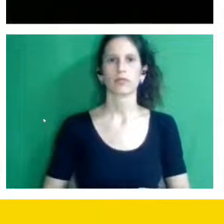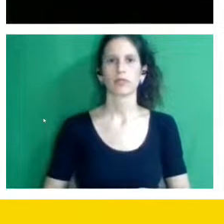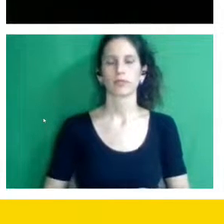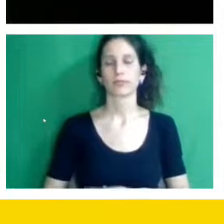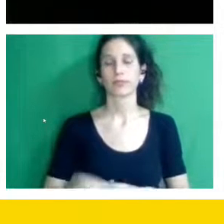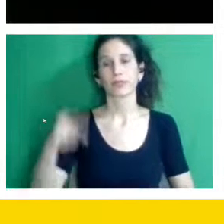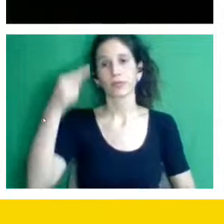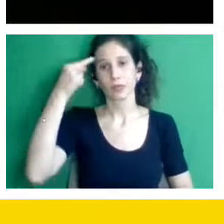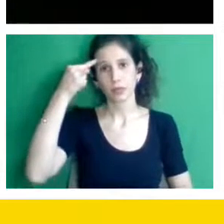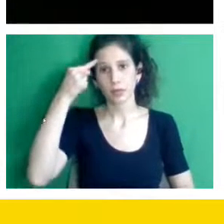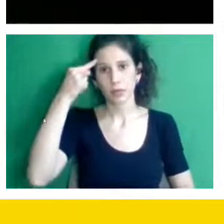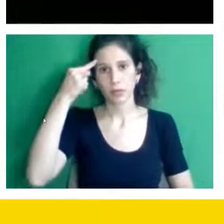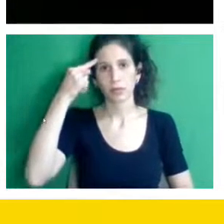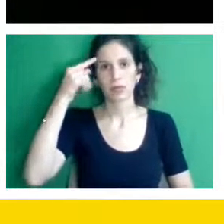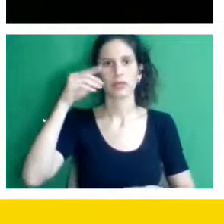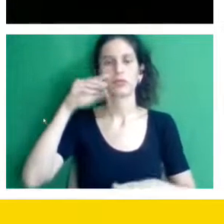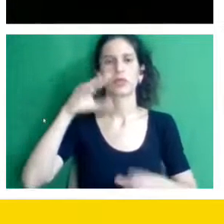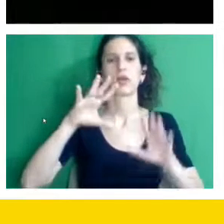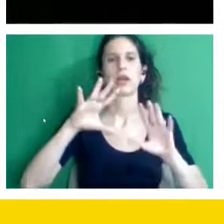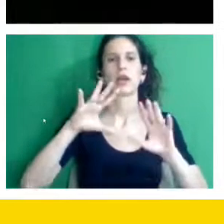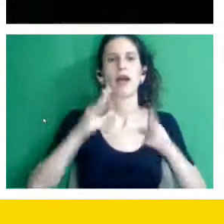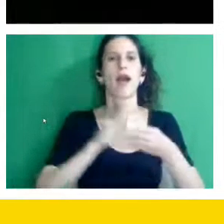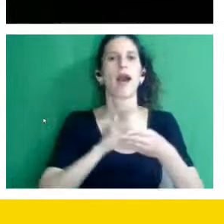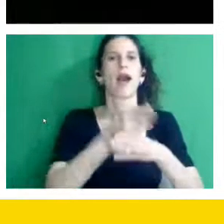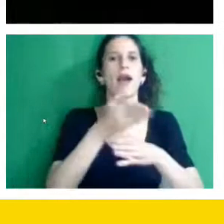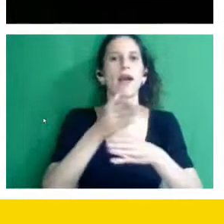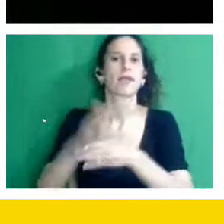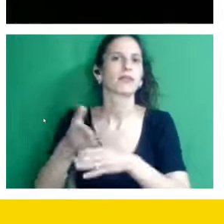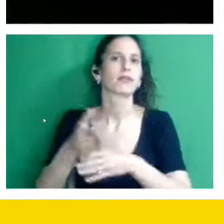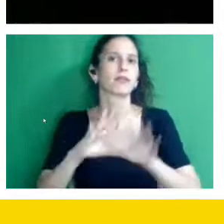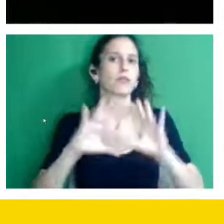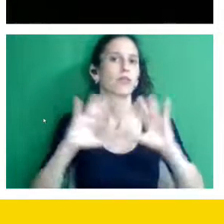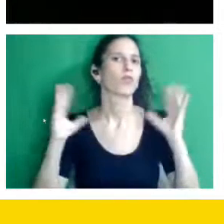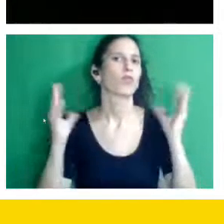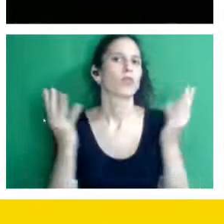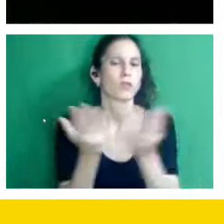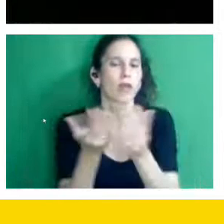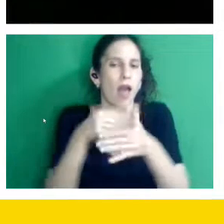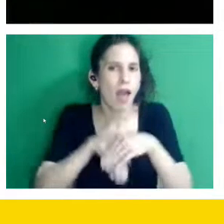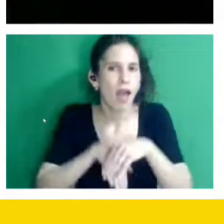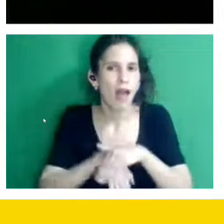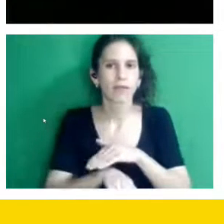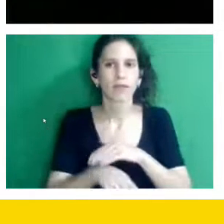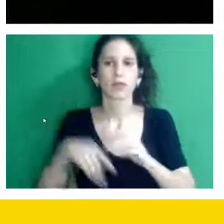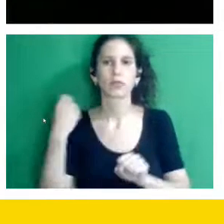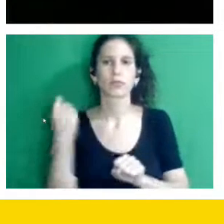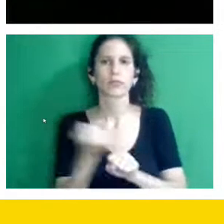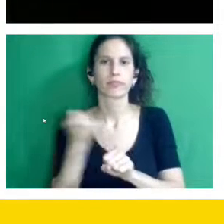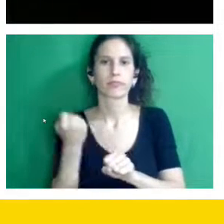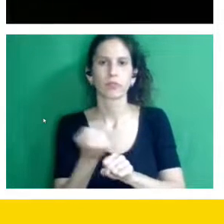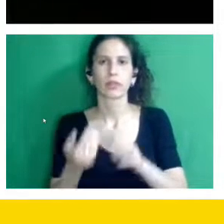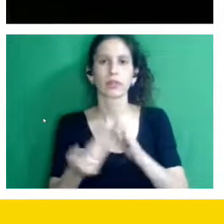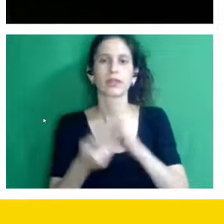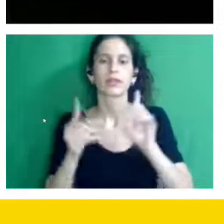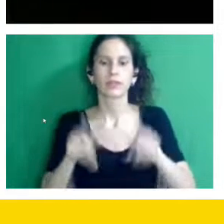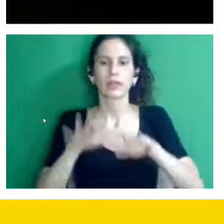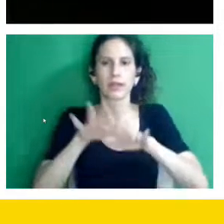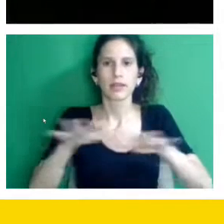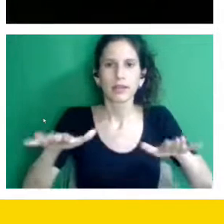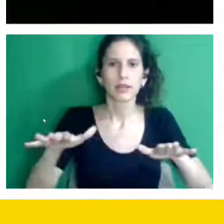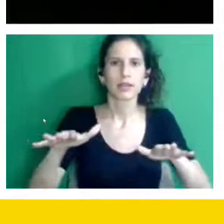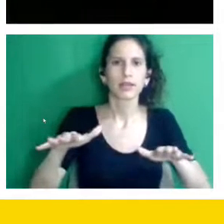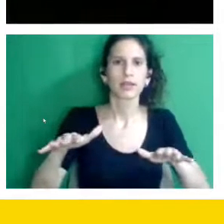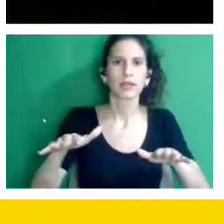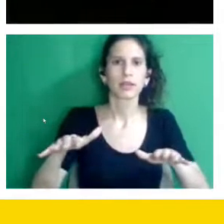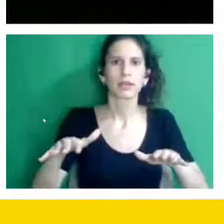cadena. Y el análisis de la cadena de accesibilidad es clave para saber dónde están los puntos de discontinuidad, lo que los chicos relataban en su visita hoy día a